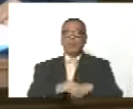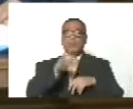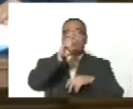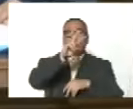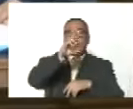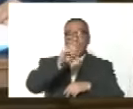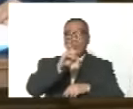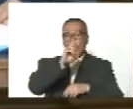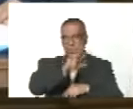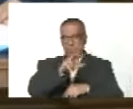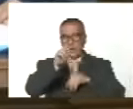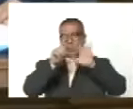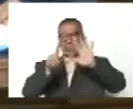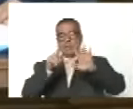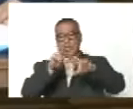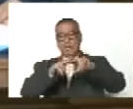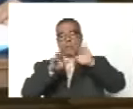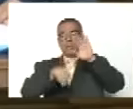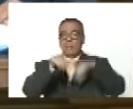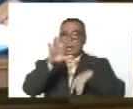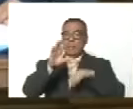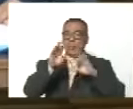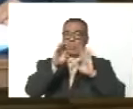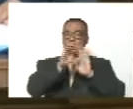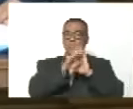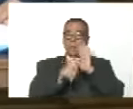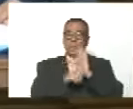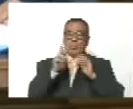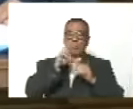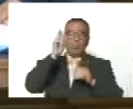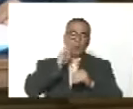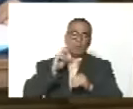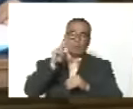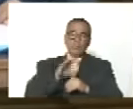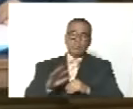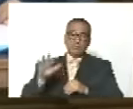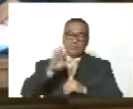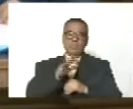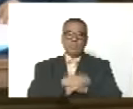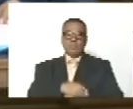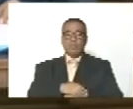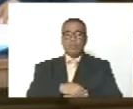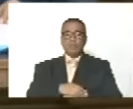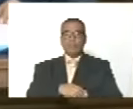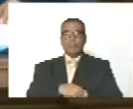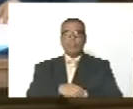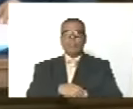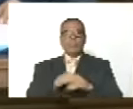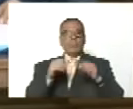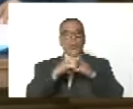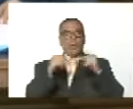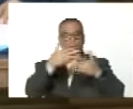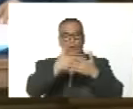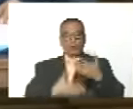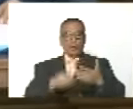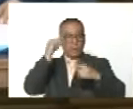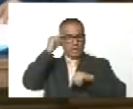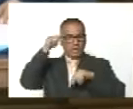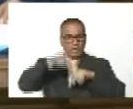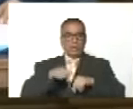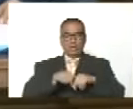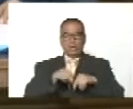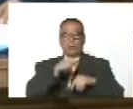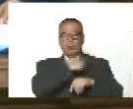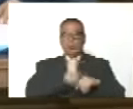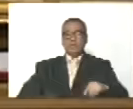y 236, numeral 15 de la Constitución de la República Bolivariana de Venezuela. Esto es la propuesta del orden del día,